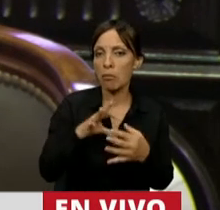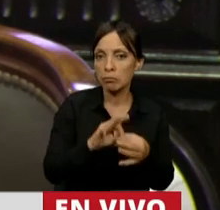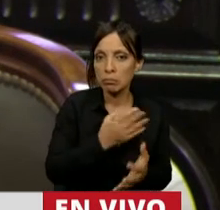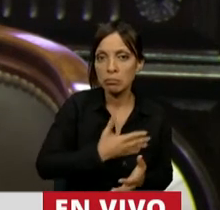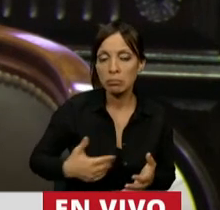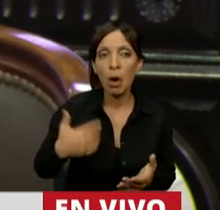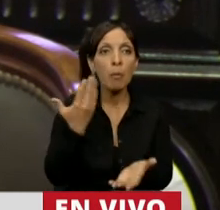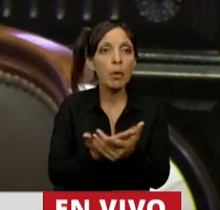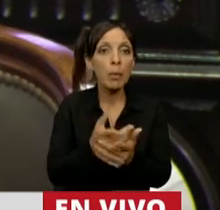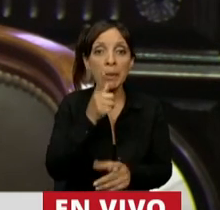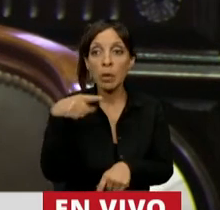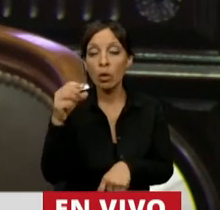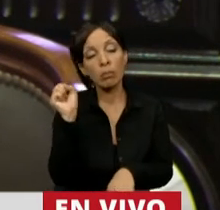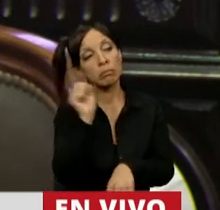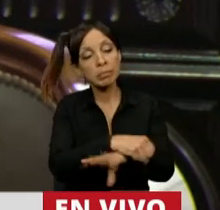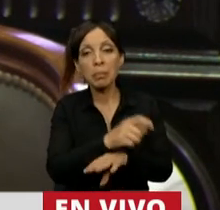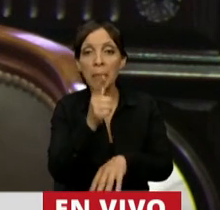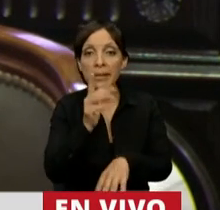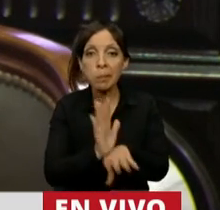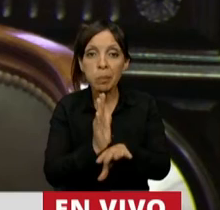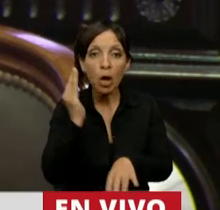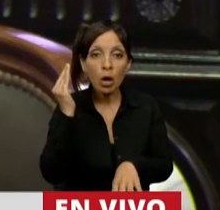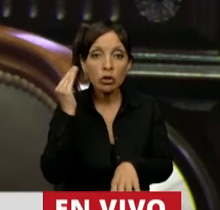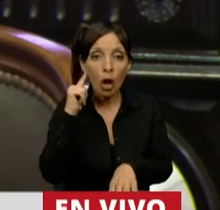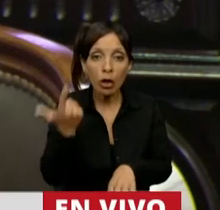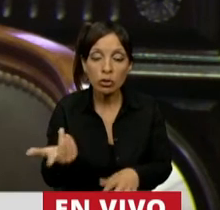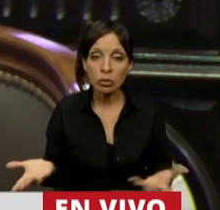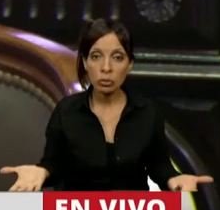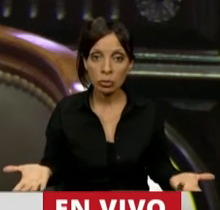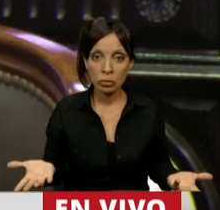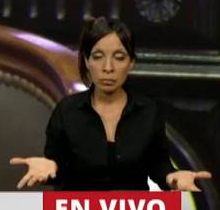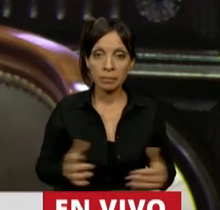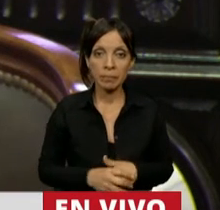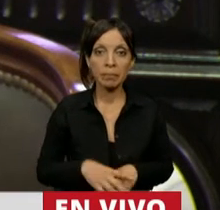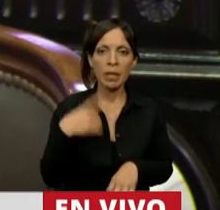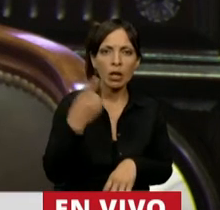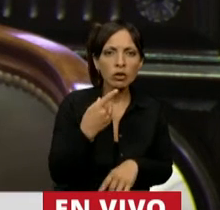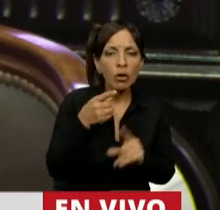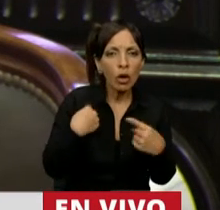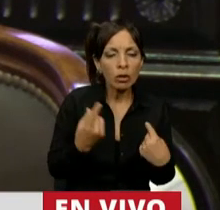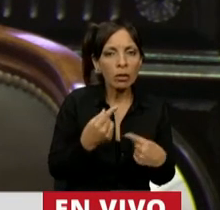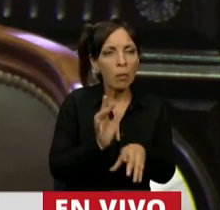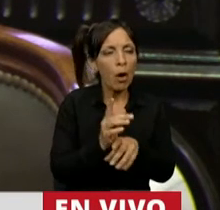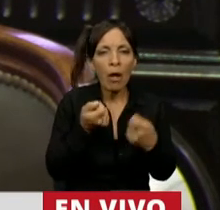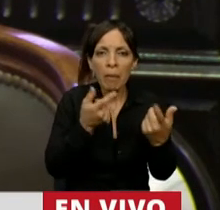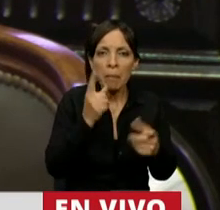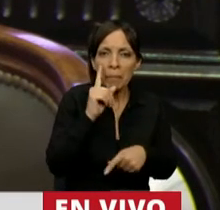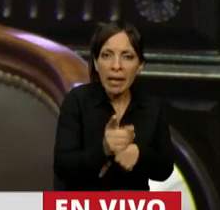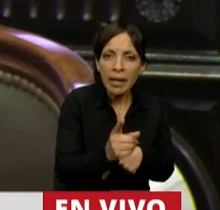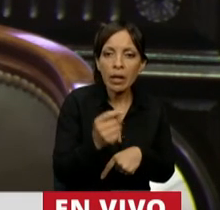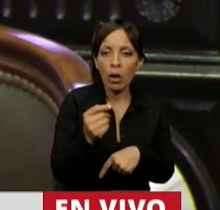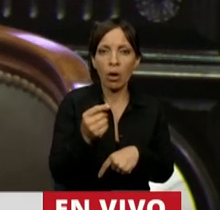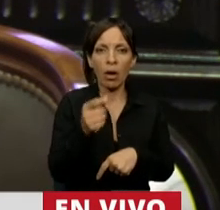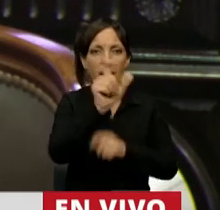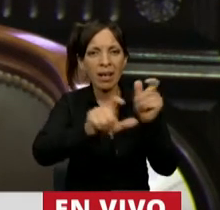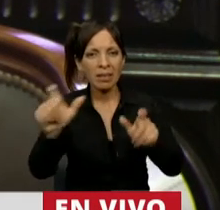resto parecemos sordos. Y mientras parecemos sordos, ponemos en riesgo la integridad de nuestros ciudadanos,